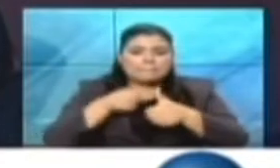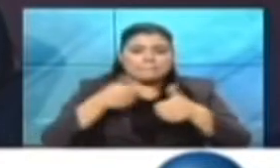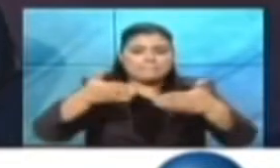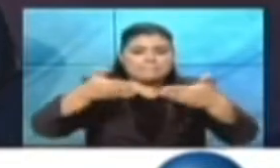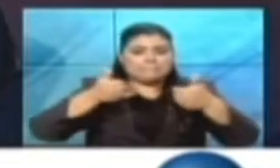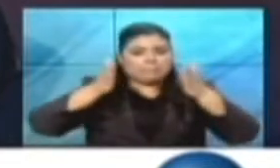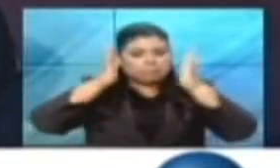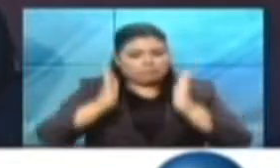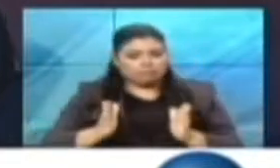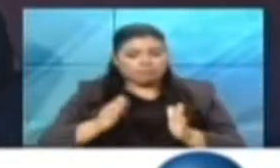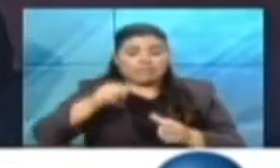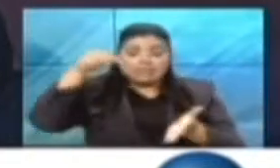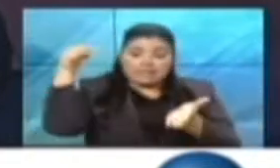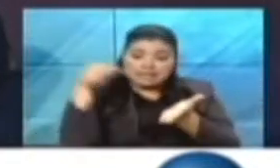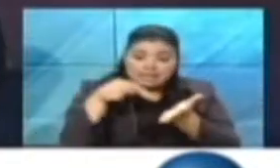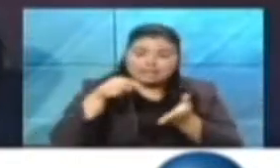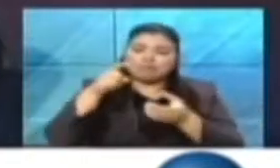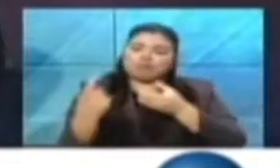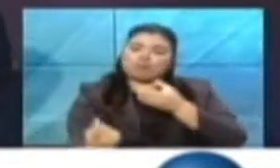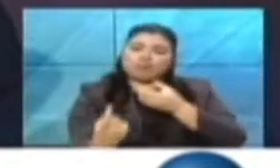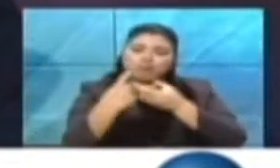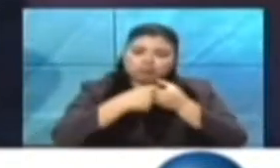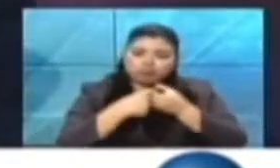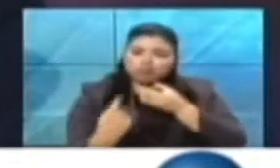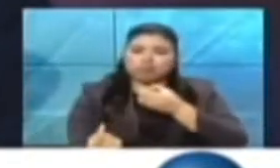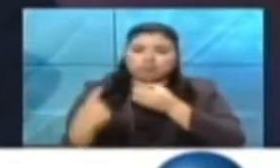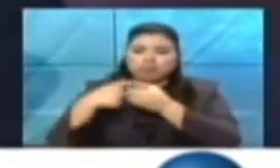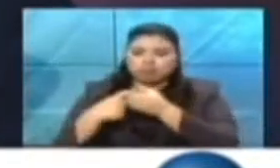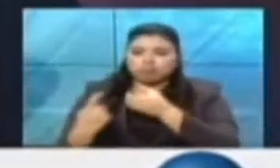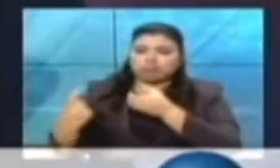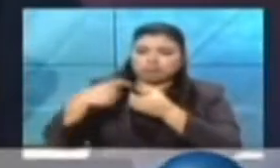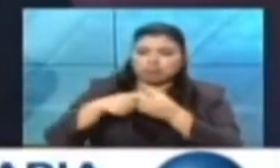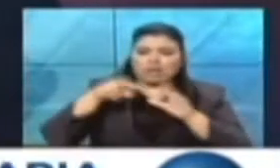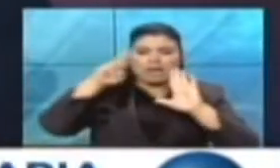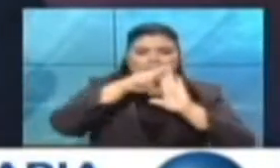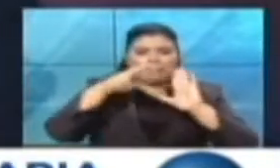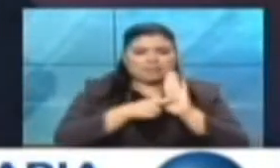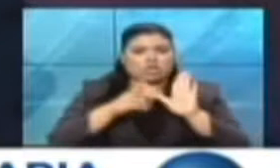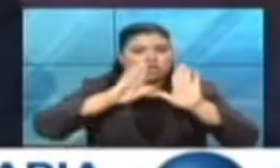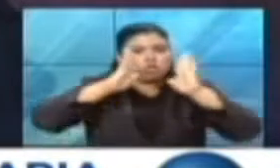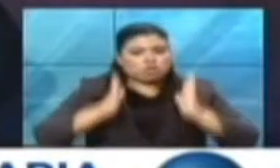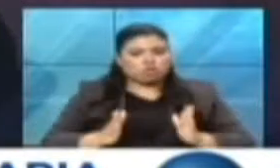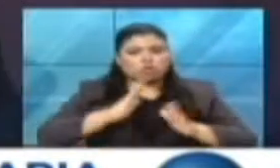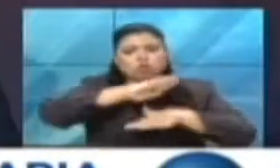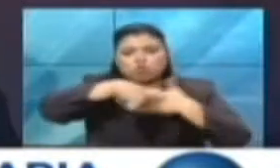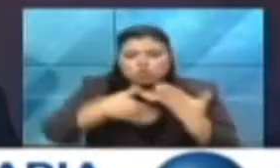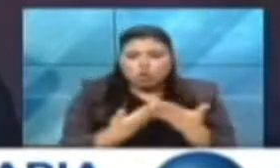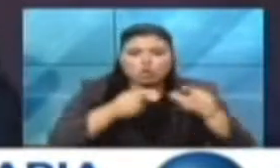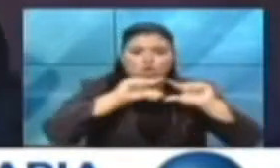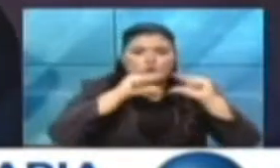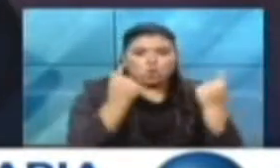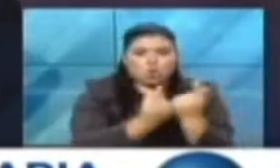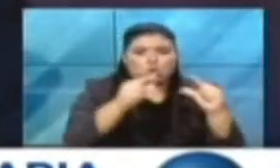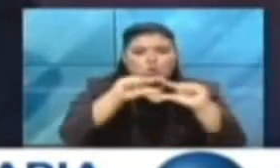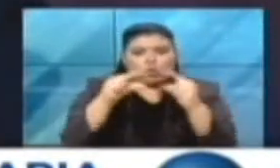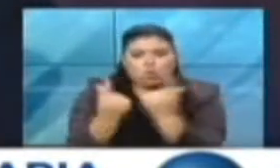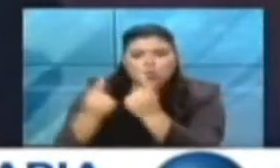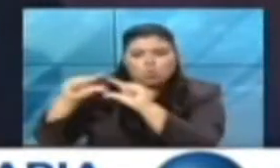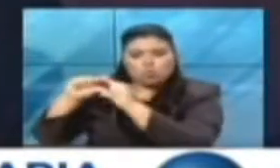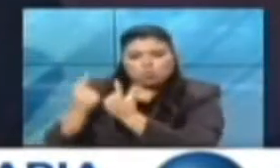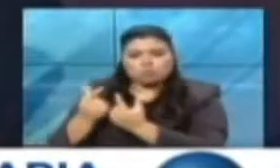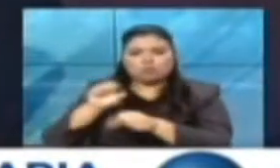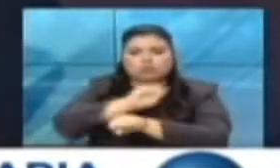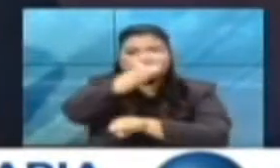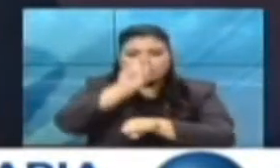ellas deben participar representantes de todos los sectores sociales del país sin